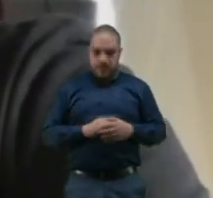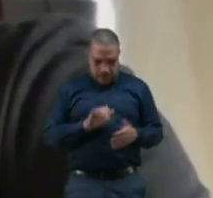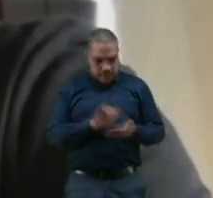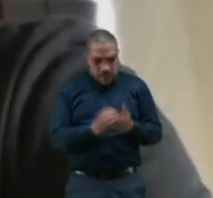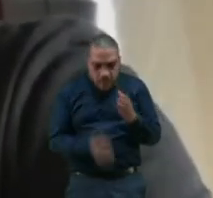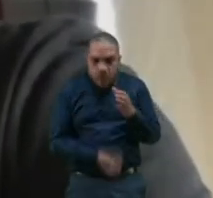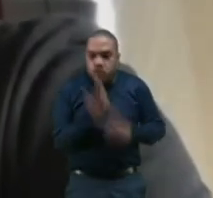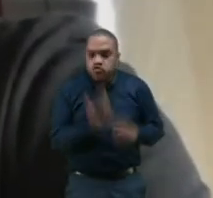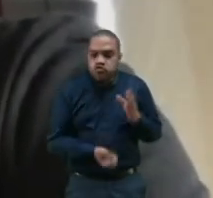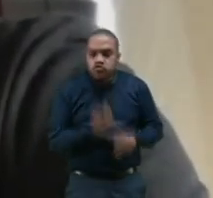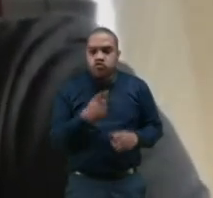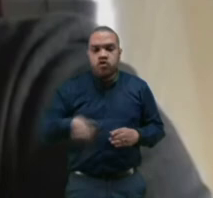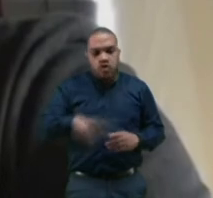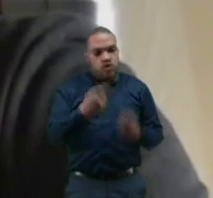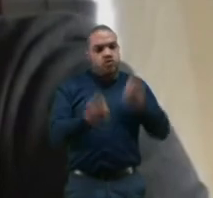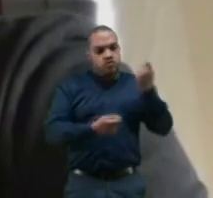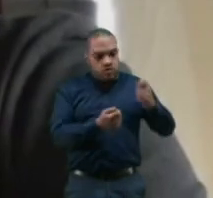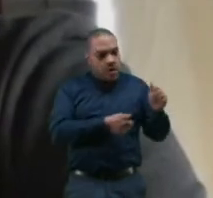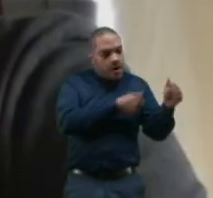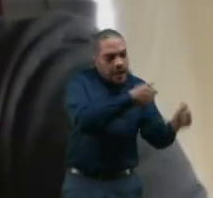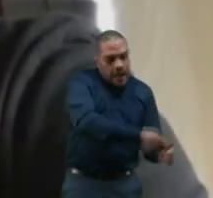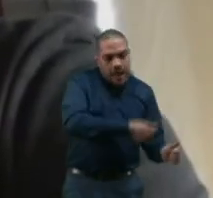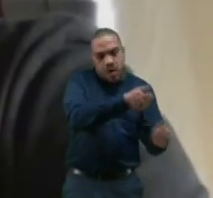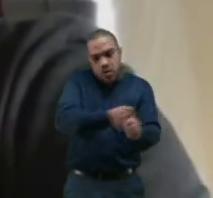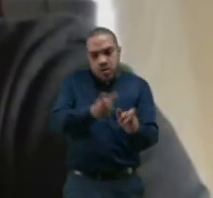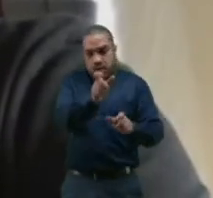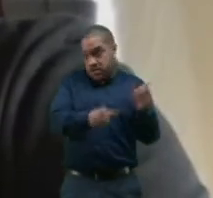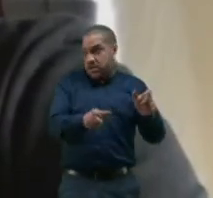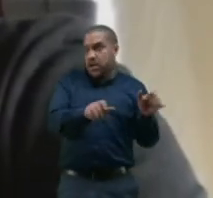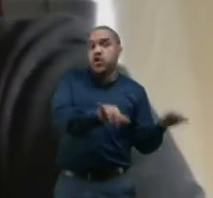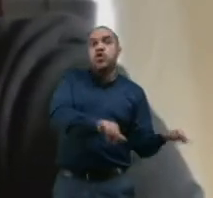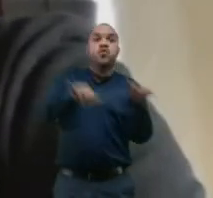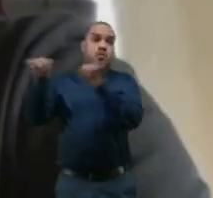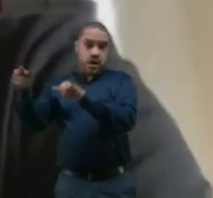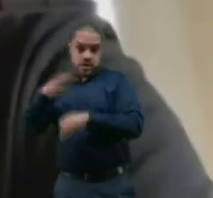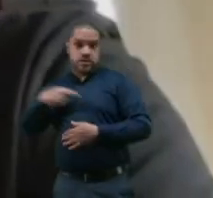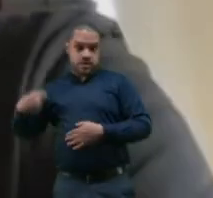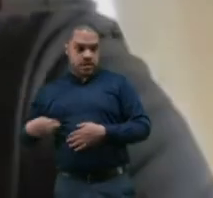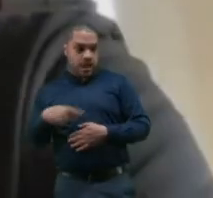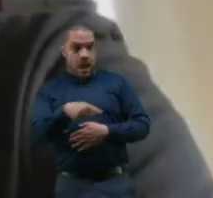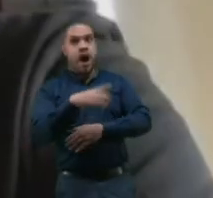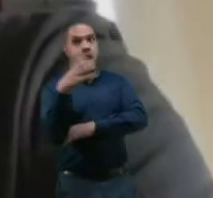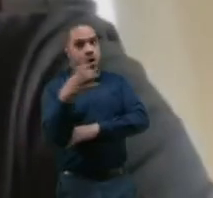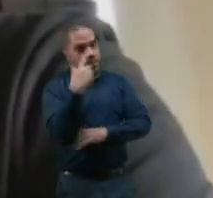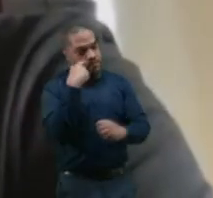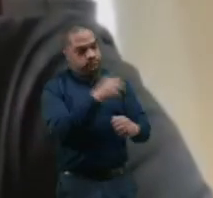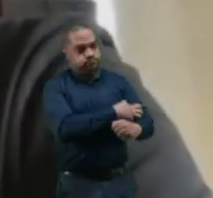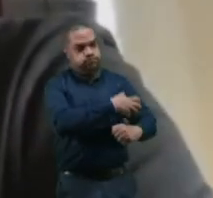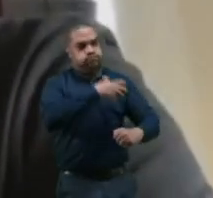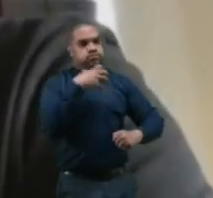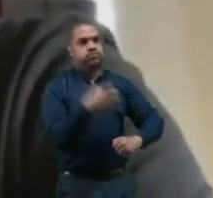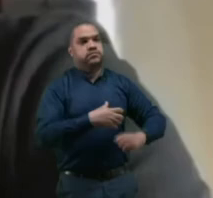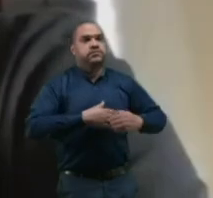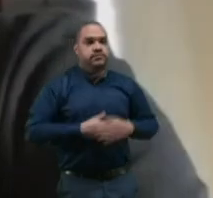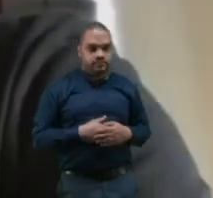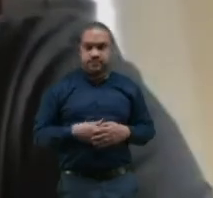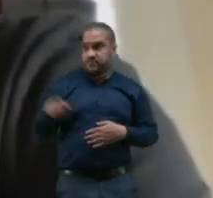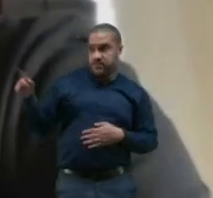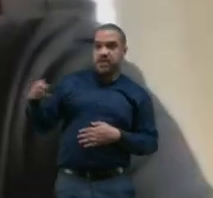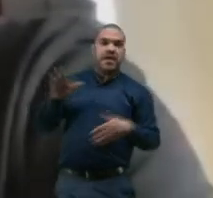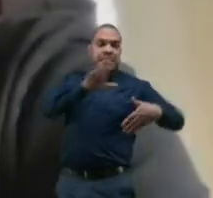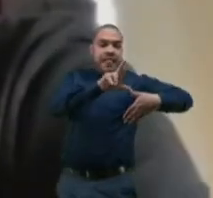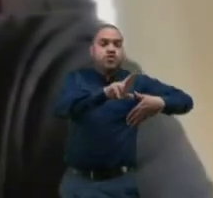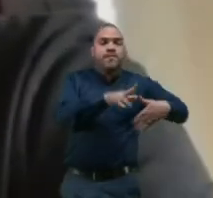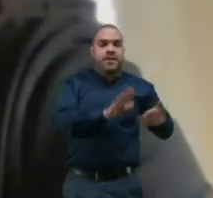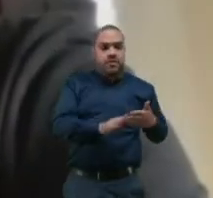china y eso lo hace de un potencial enorme creo que el mismo china después de